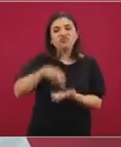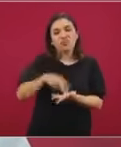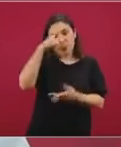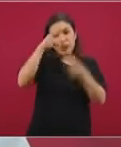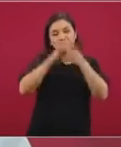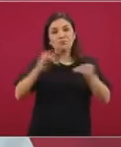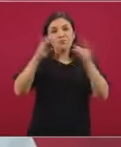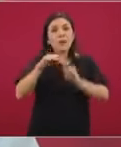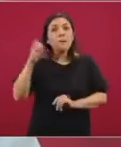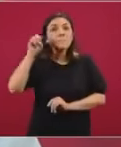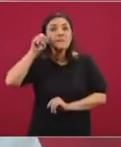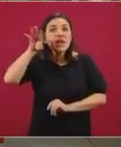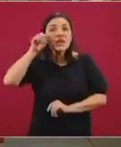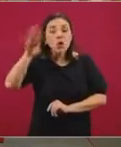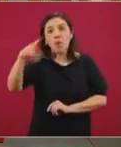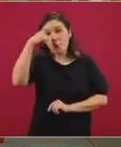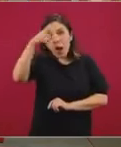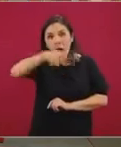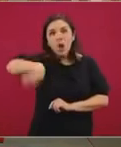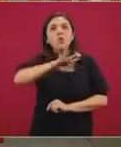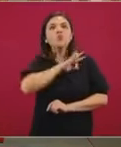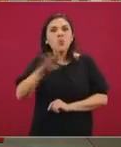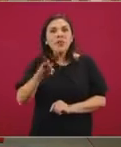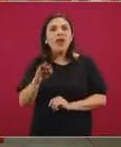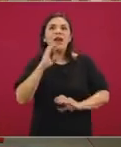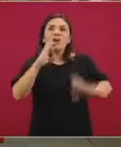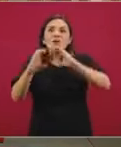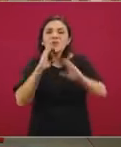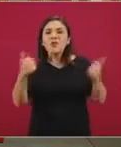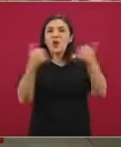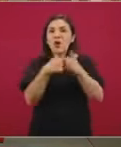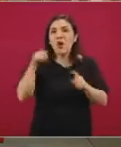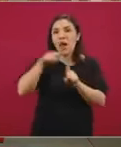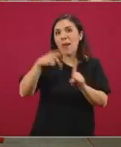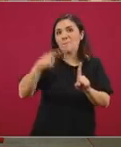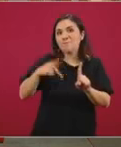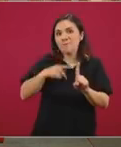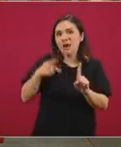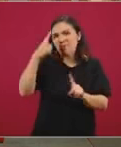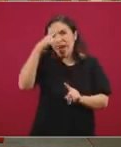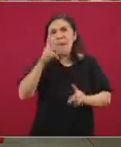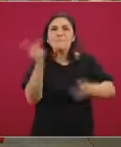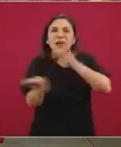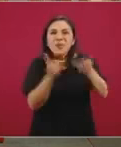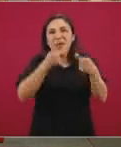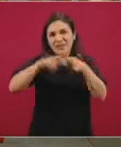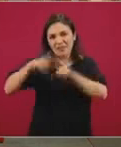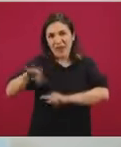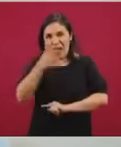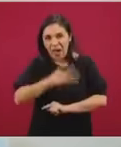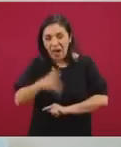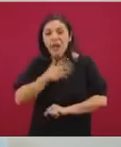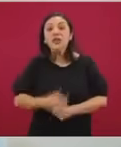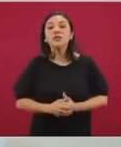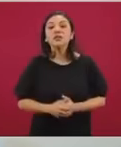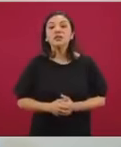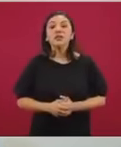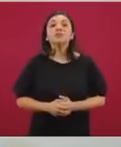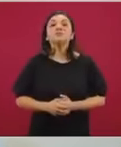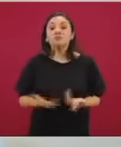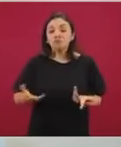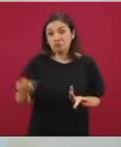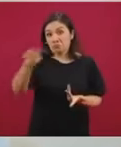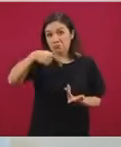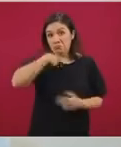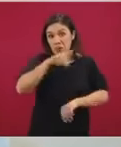caso en vivo para que puedan interactuar con el autor. Tendremos, sí, para